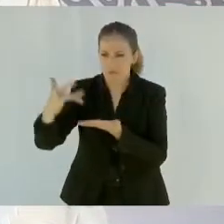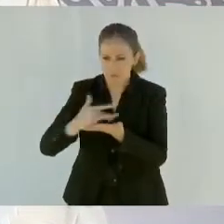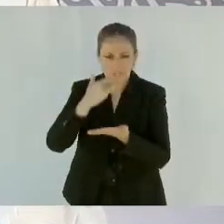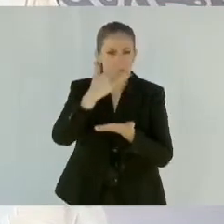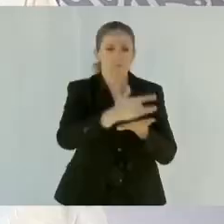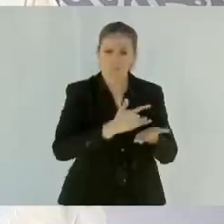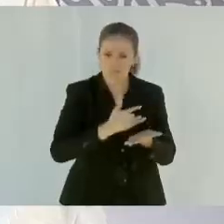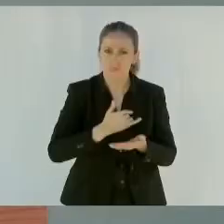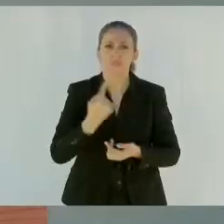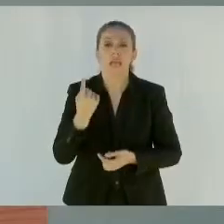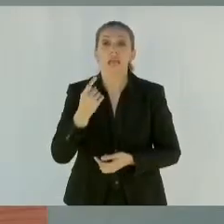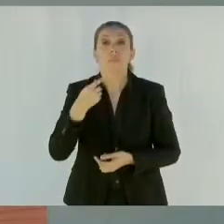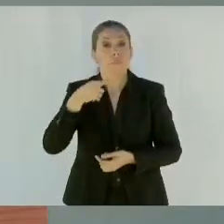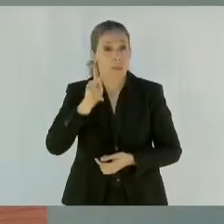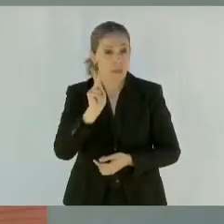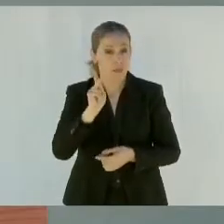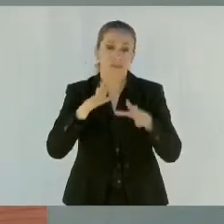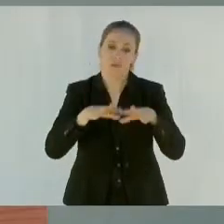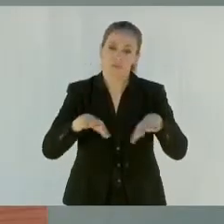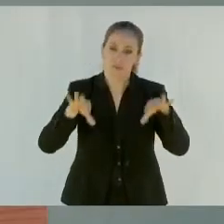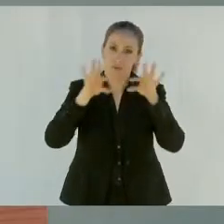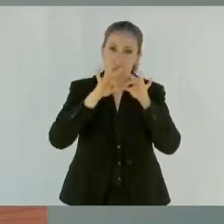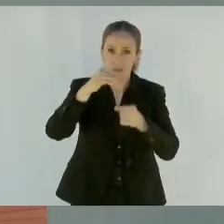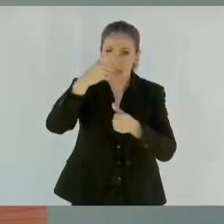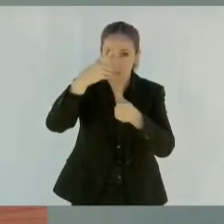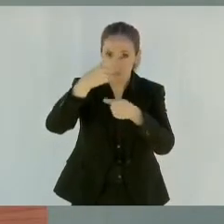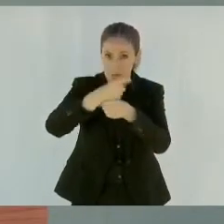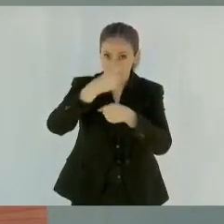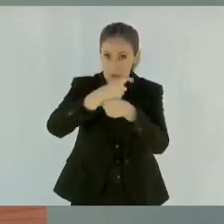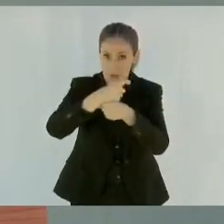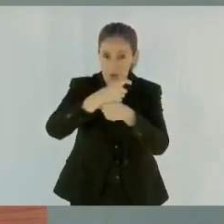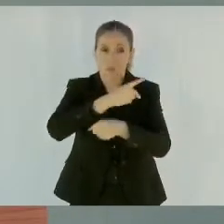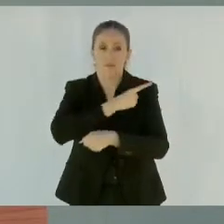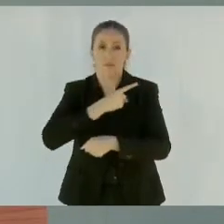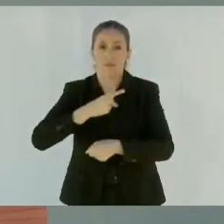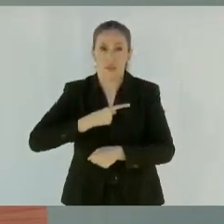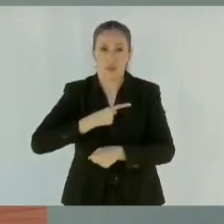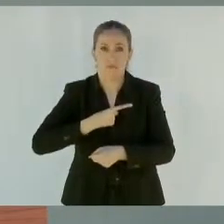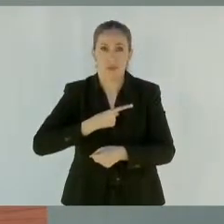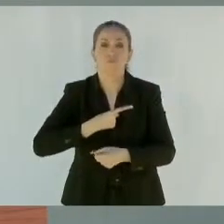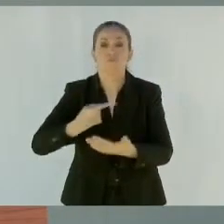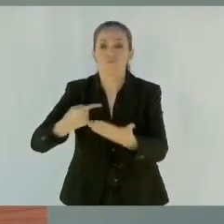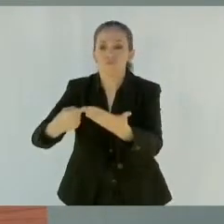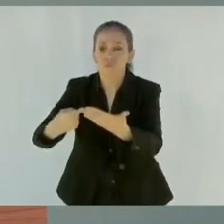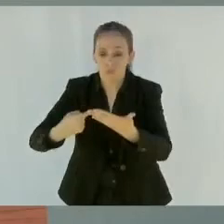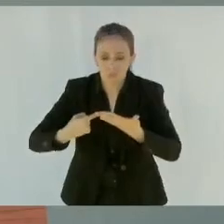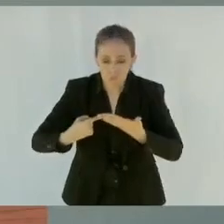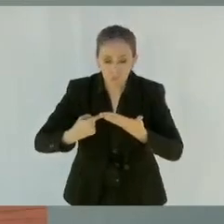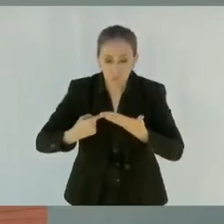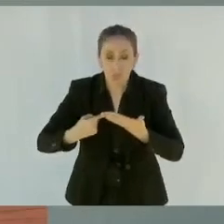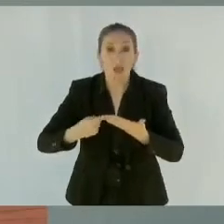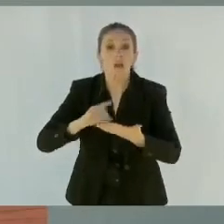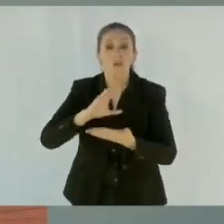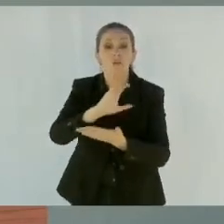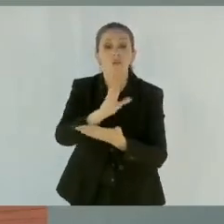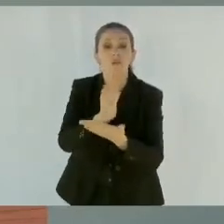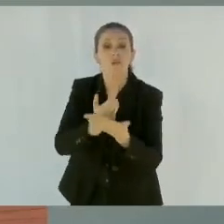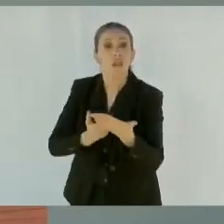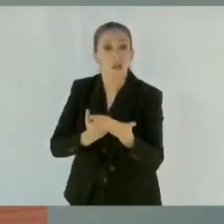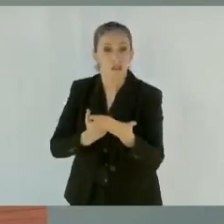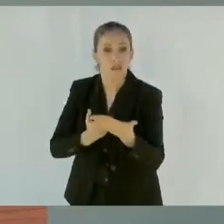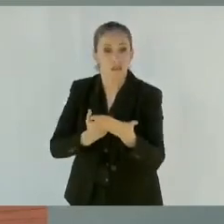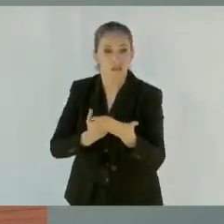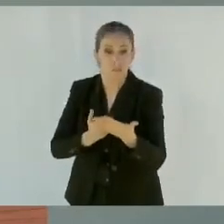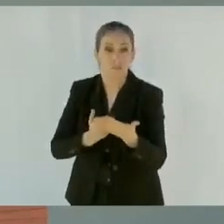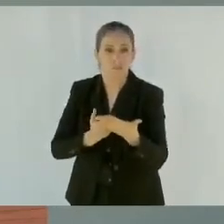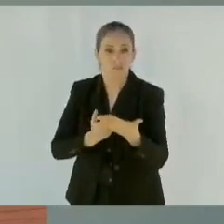exponiendo, dando a conocer, mostrando de que ya se tiene el contrato,